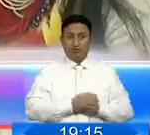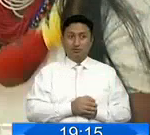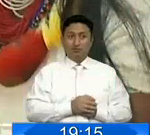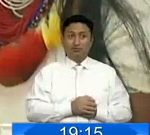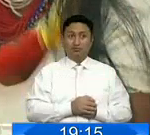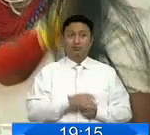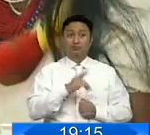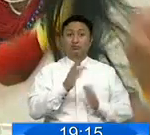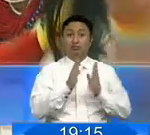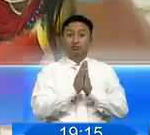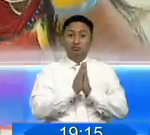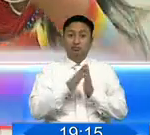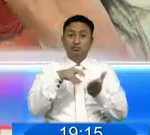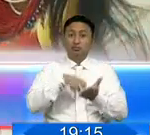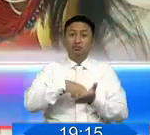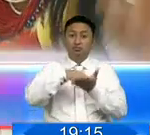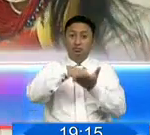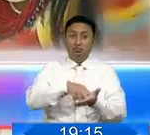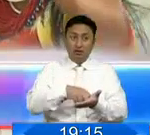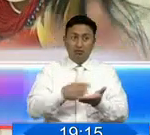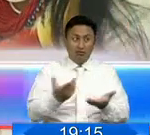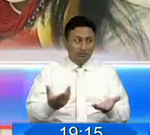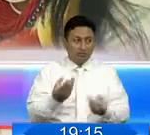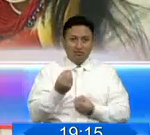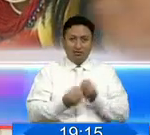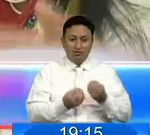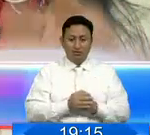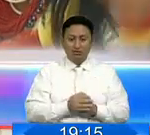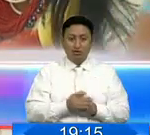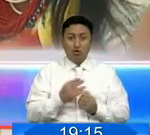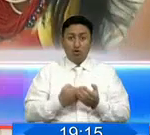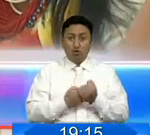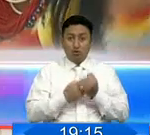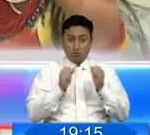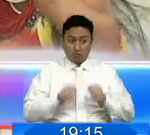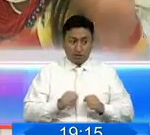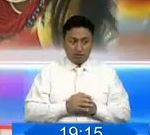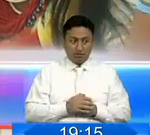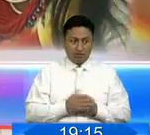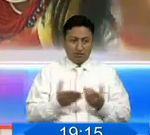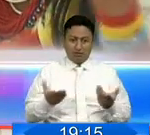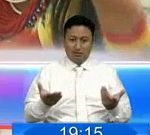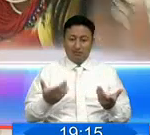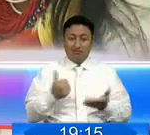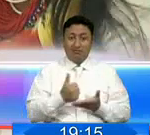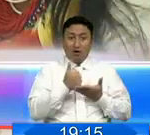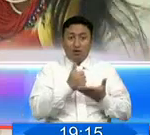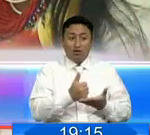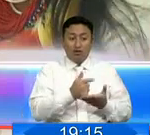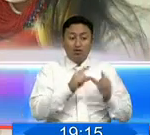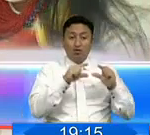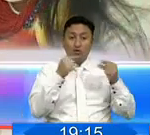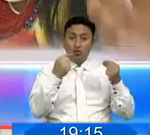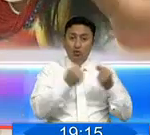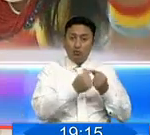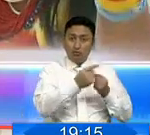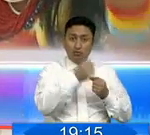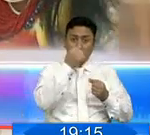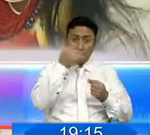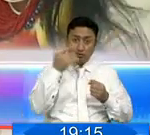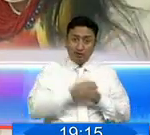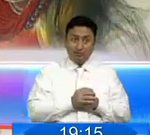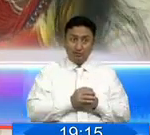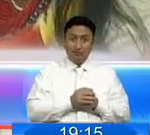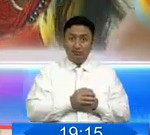de rodillas, no habrá otro medio, otros recursos para poder, como se llama, ayudar al pueblo solamente por